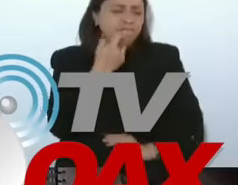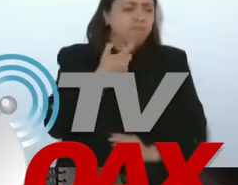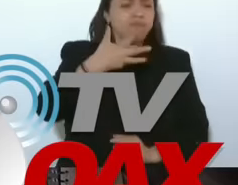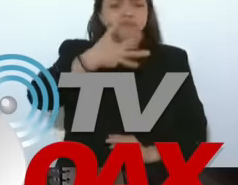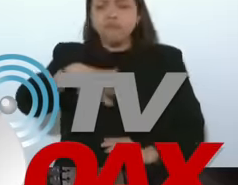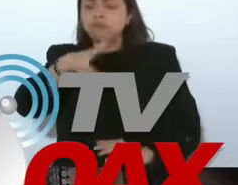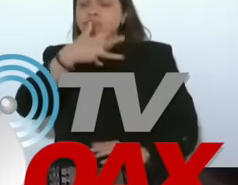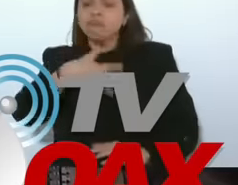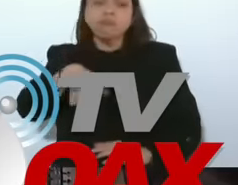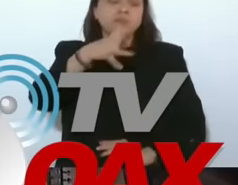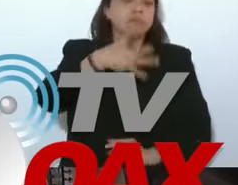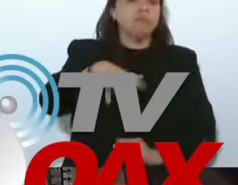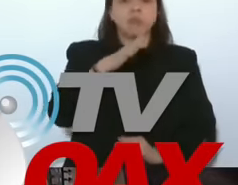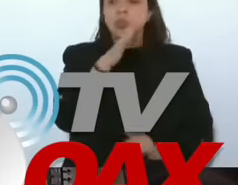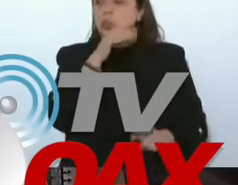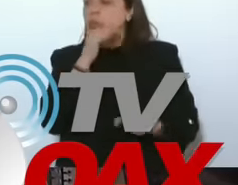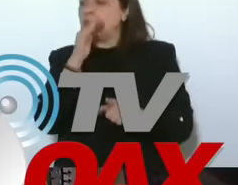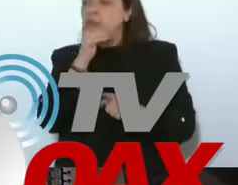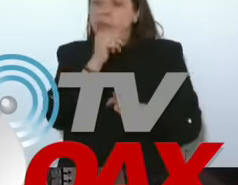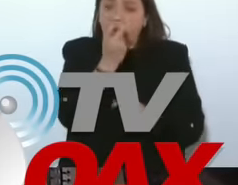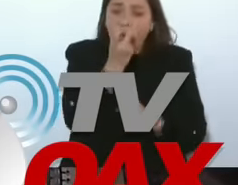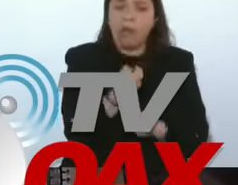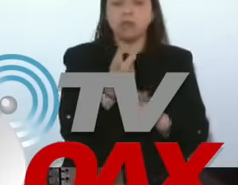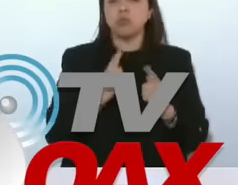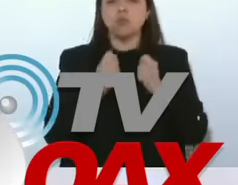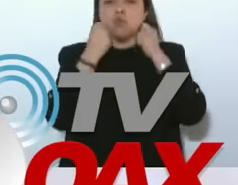y no se consiguen,